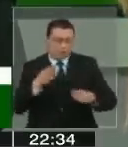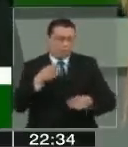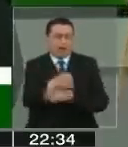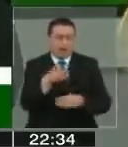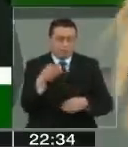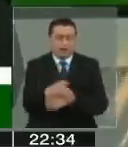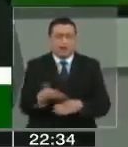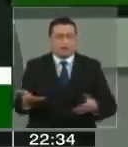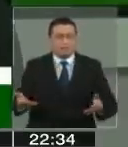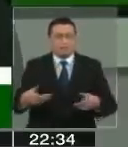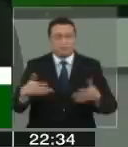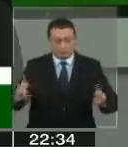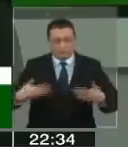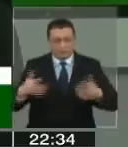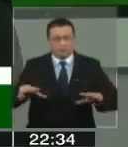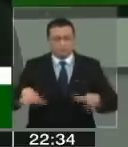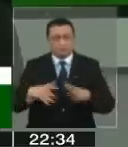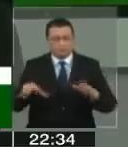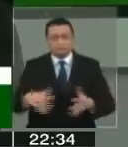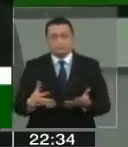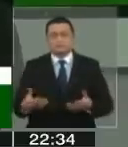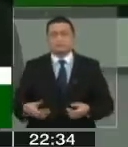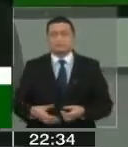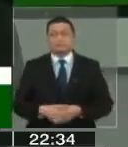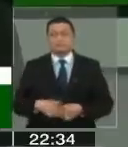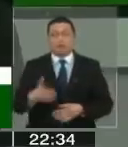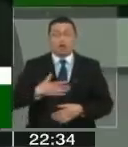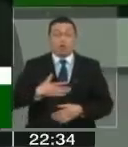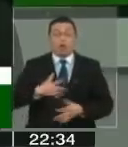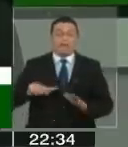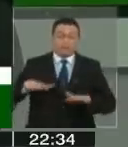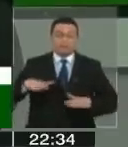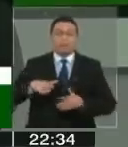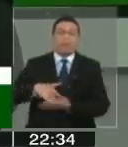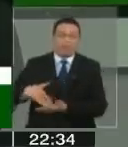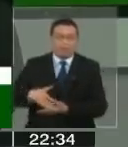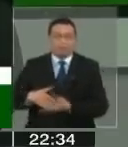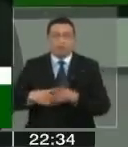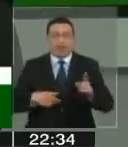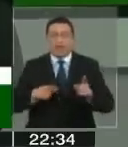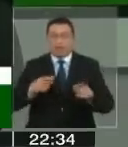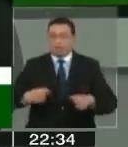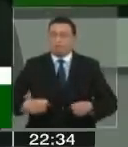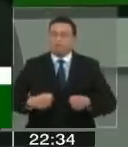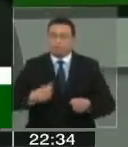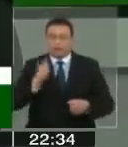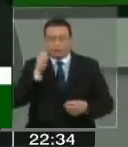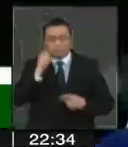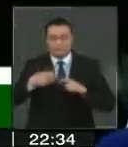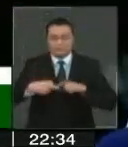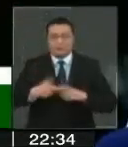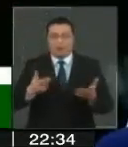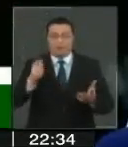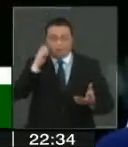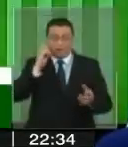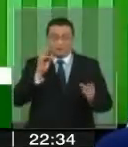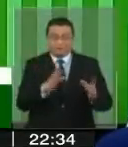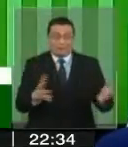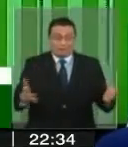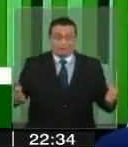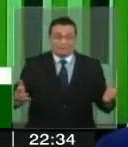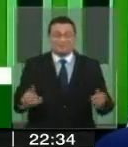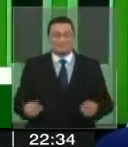colegio, hagamos lo que se pueda por la niña. Uno flaquea, pero ella generalmente no. Mujer, pues, mujer.